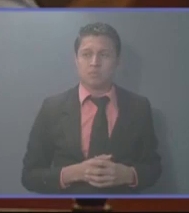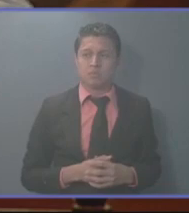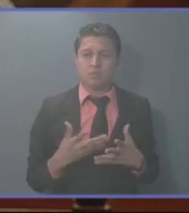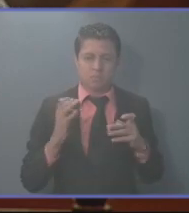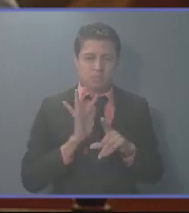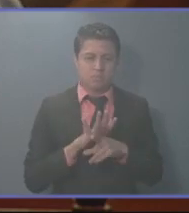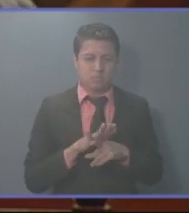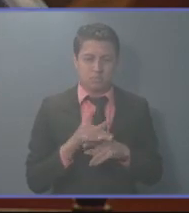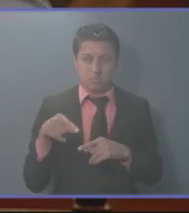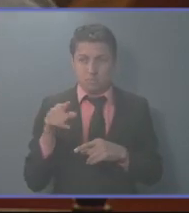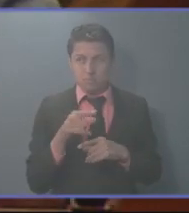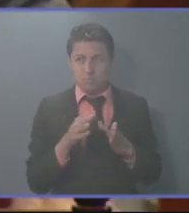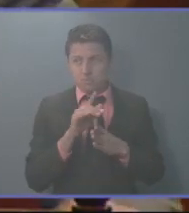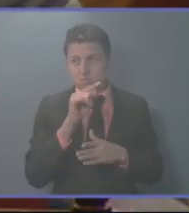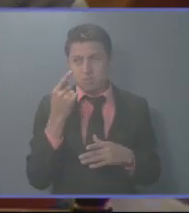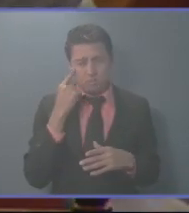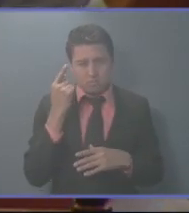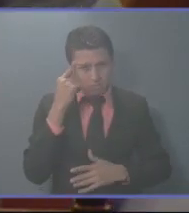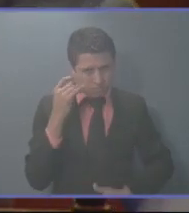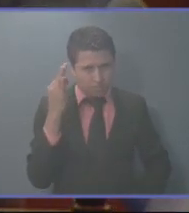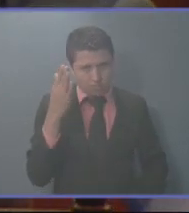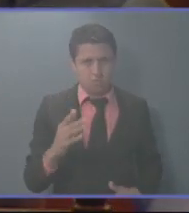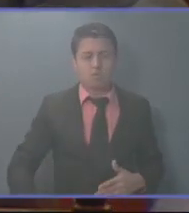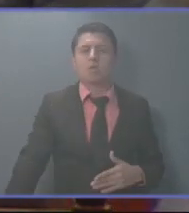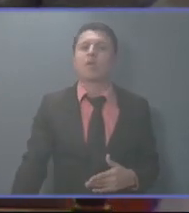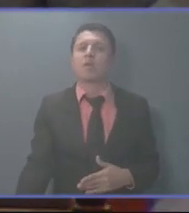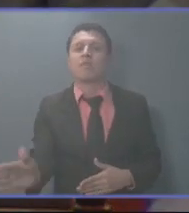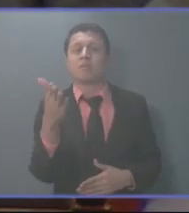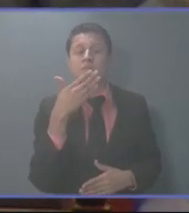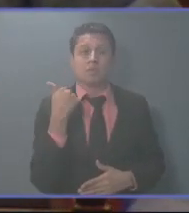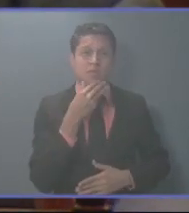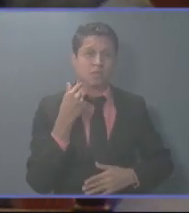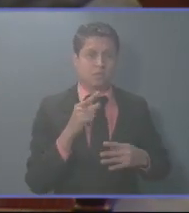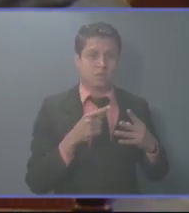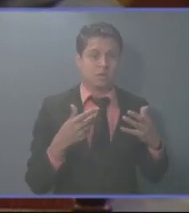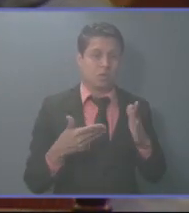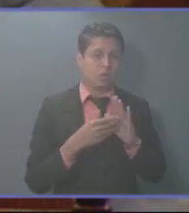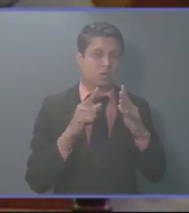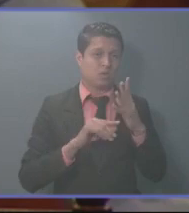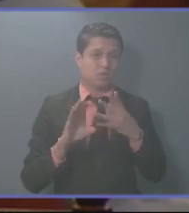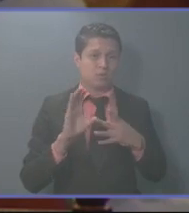sin que ustedes tengan que medir las consecuencias de sus actos.